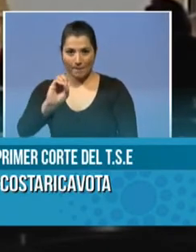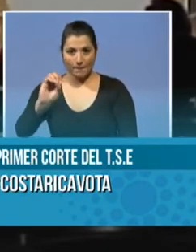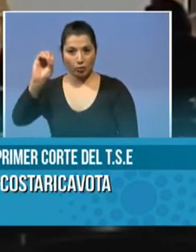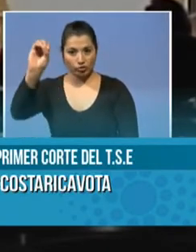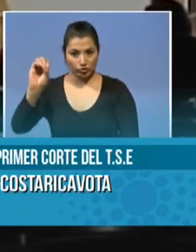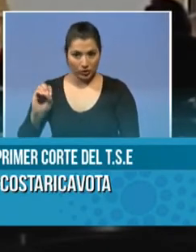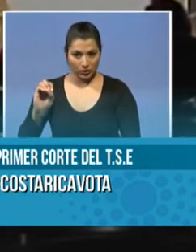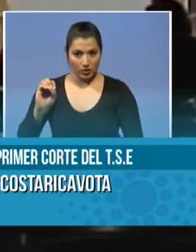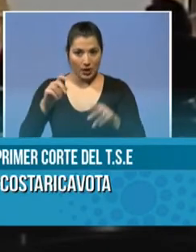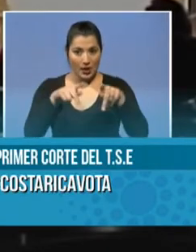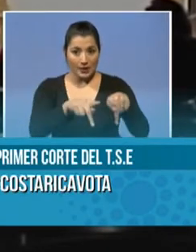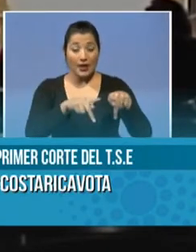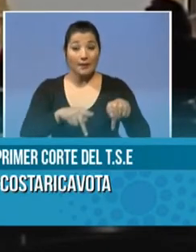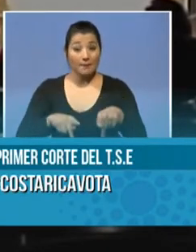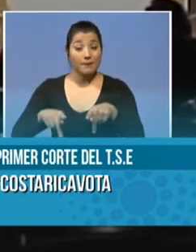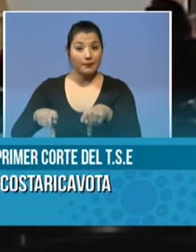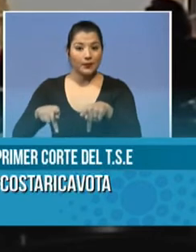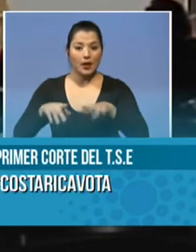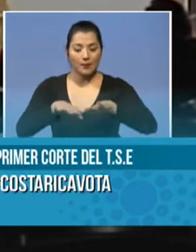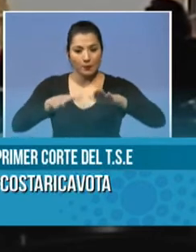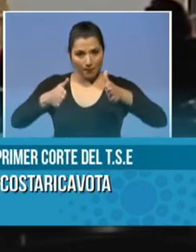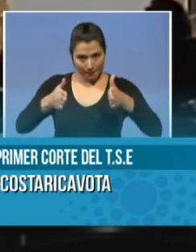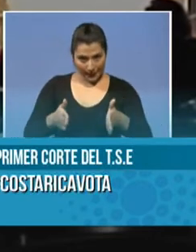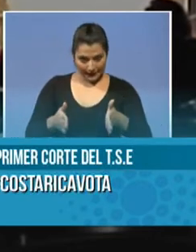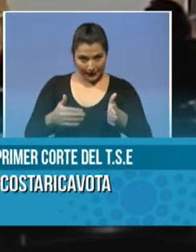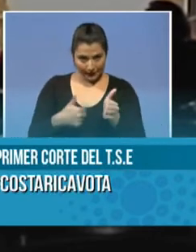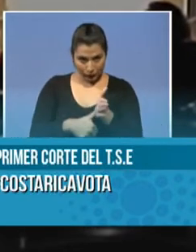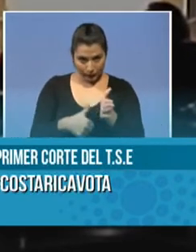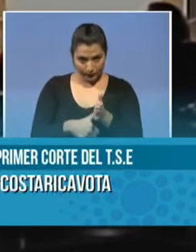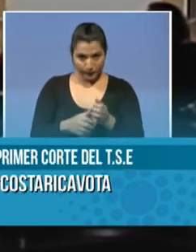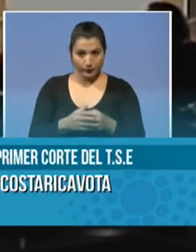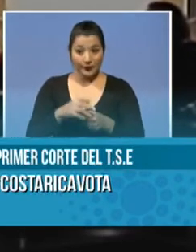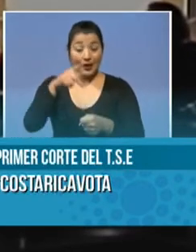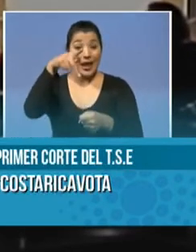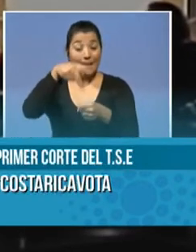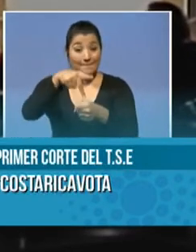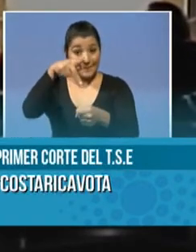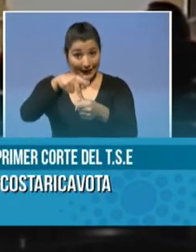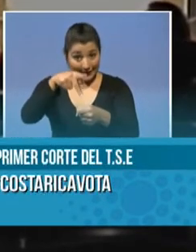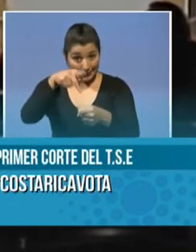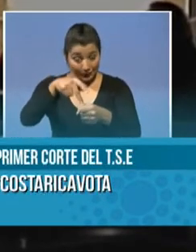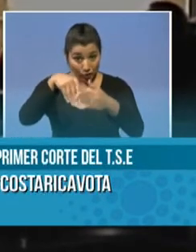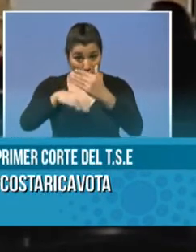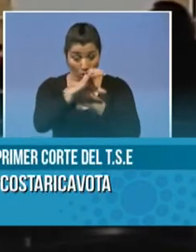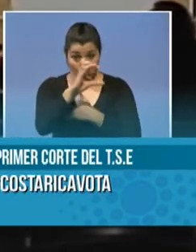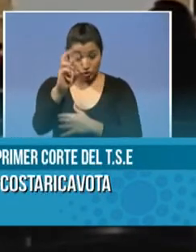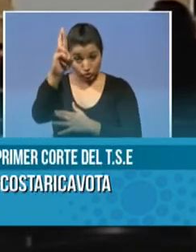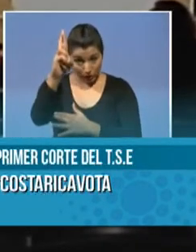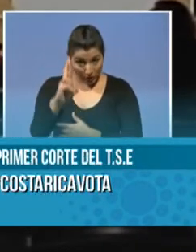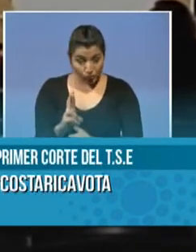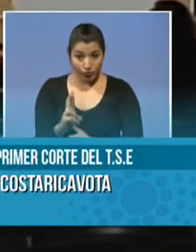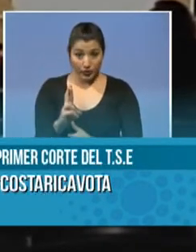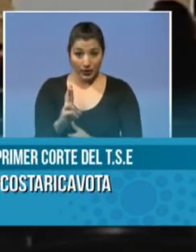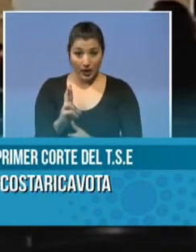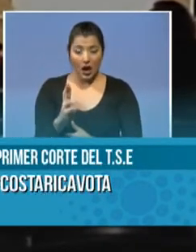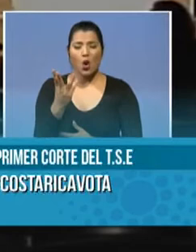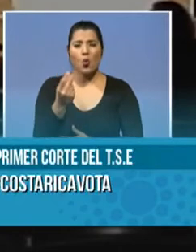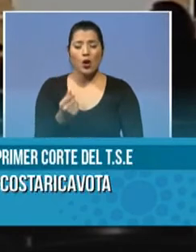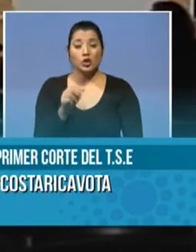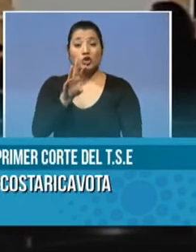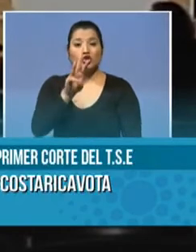90,62% del total de juntas receptoras de votos. La participación en el país ha sido